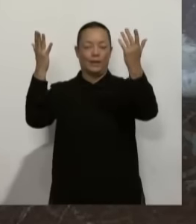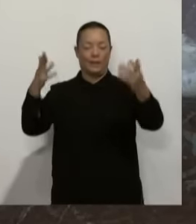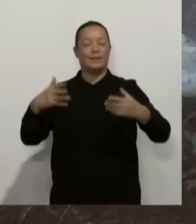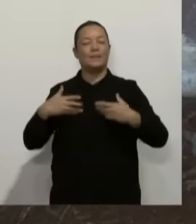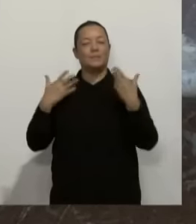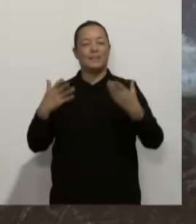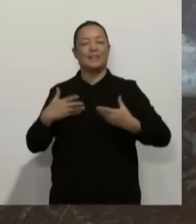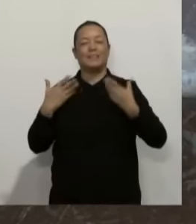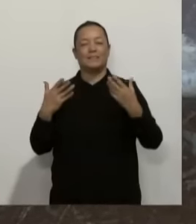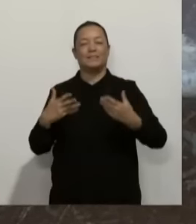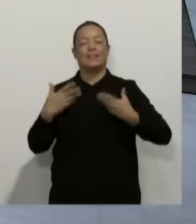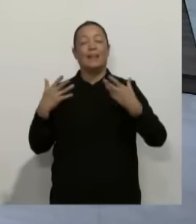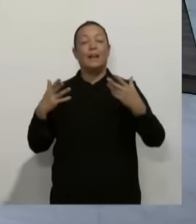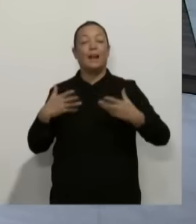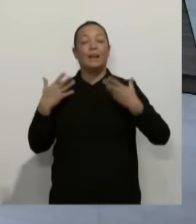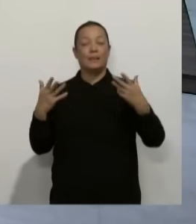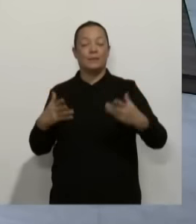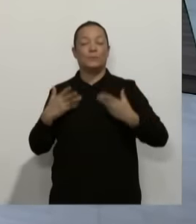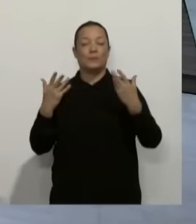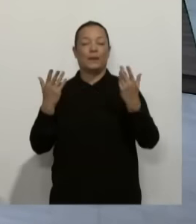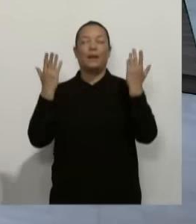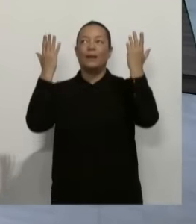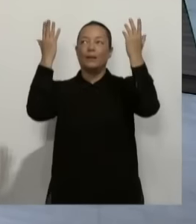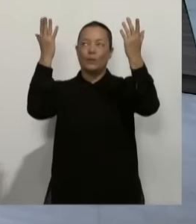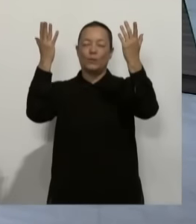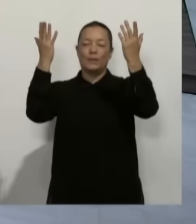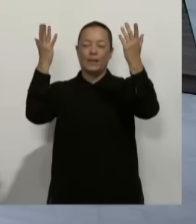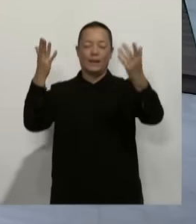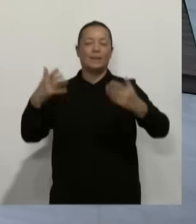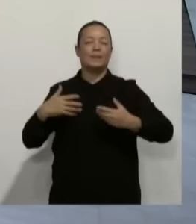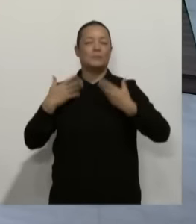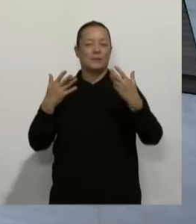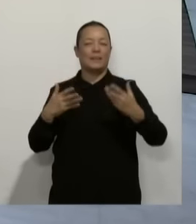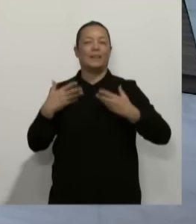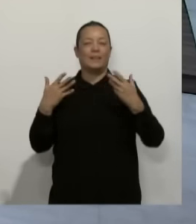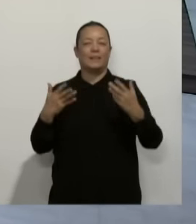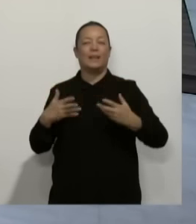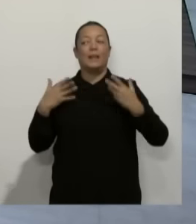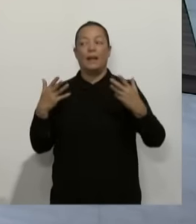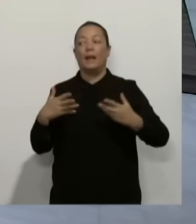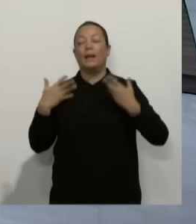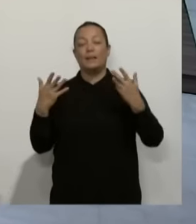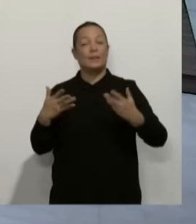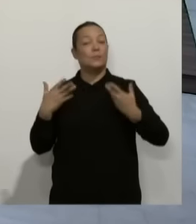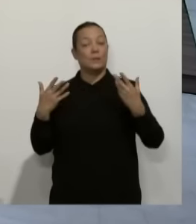Aleluya, gloria, aleluya. Aleluya, gloria, aleluya.